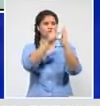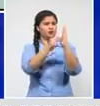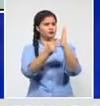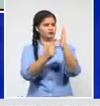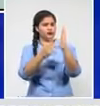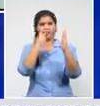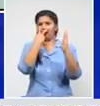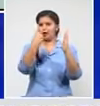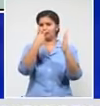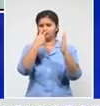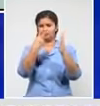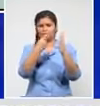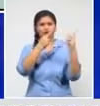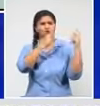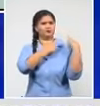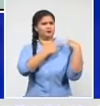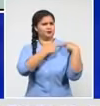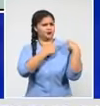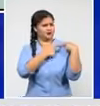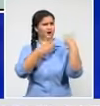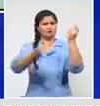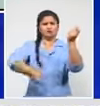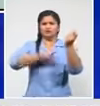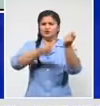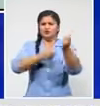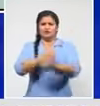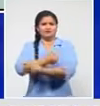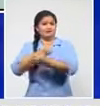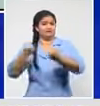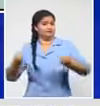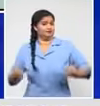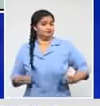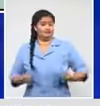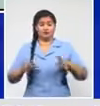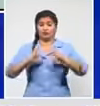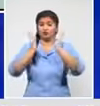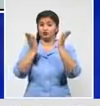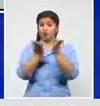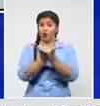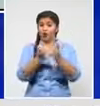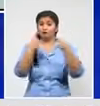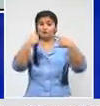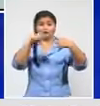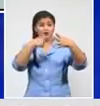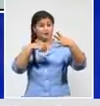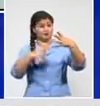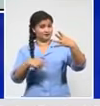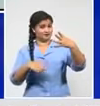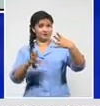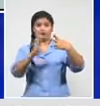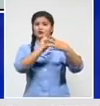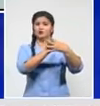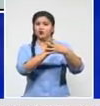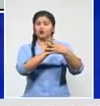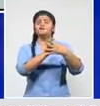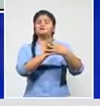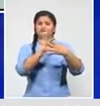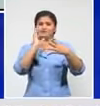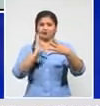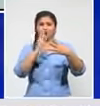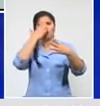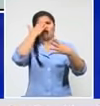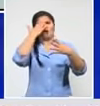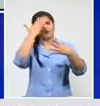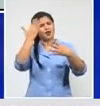Atención, medidas preventivas. Además de la transmisión, expresa la atención, las medidas preventivas,